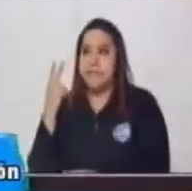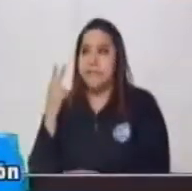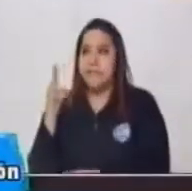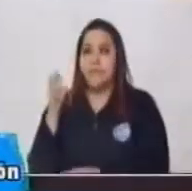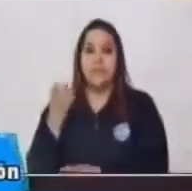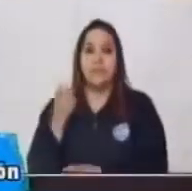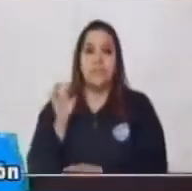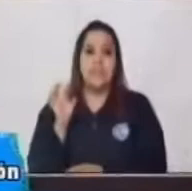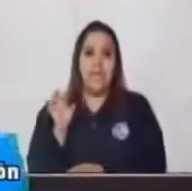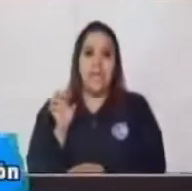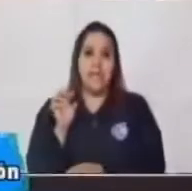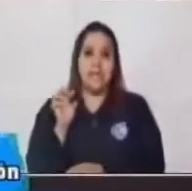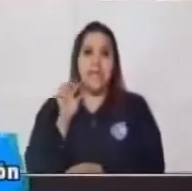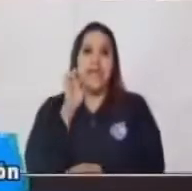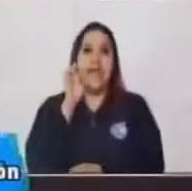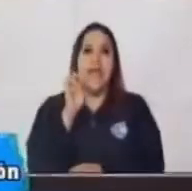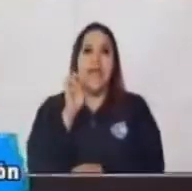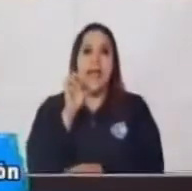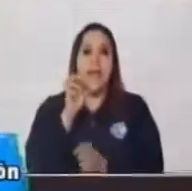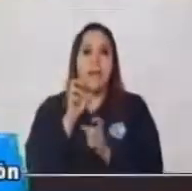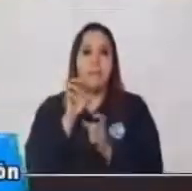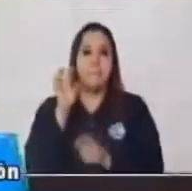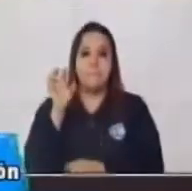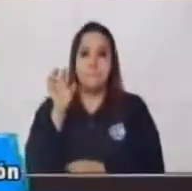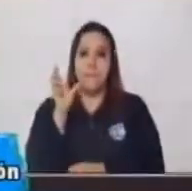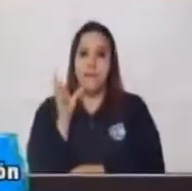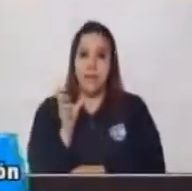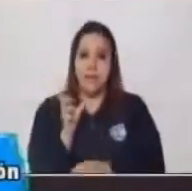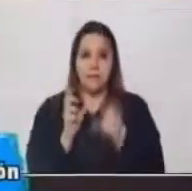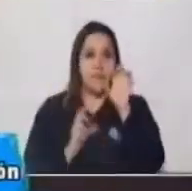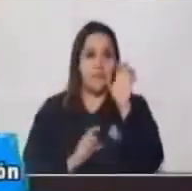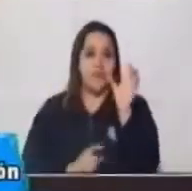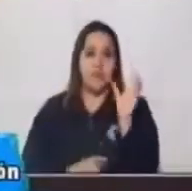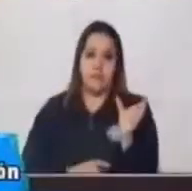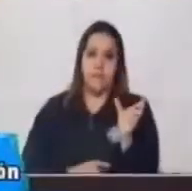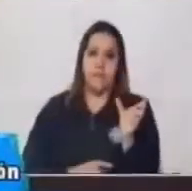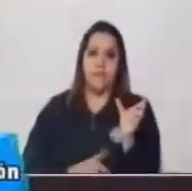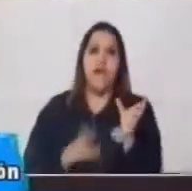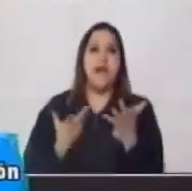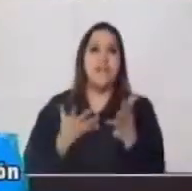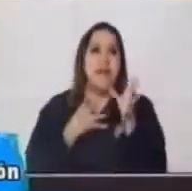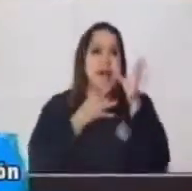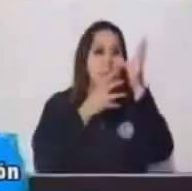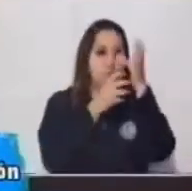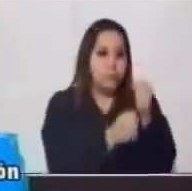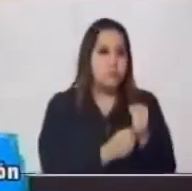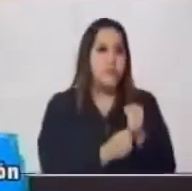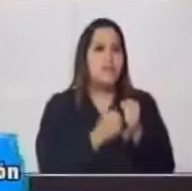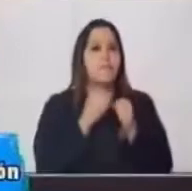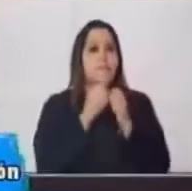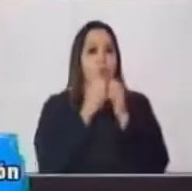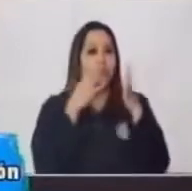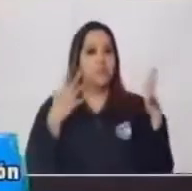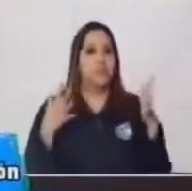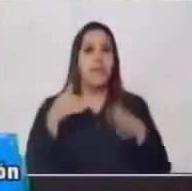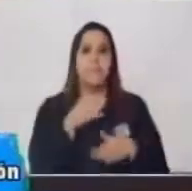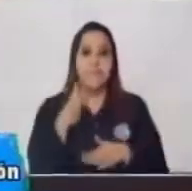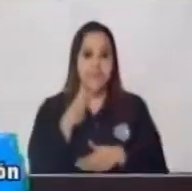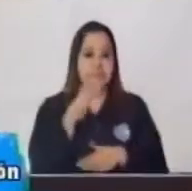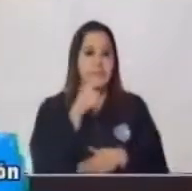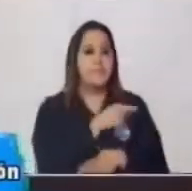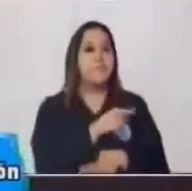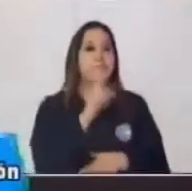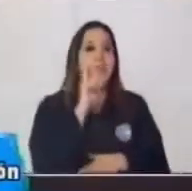predicado. Mi predicado, recuérdate, es atrapó un gran pez. Voy a buscar el verbo. El verbo aquí